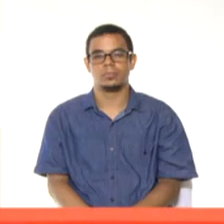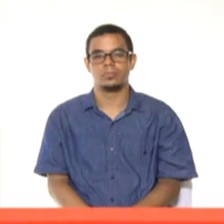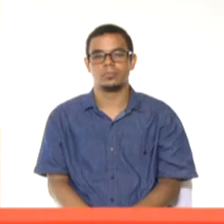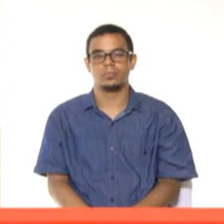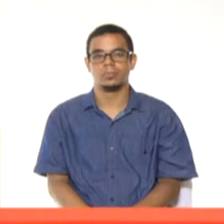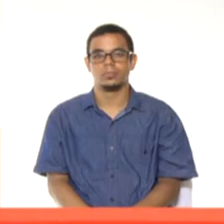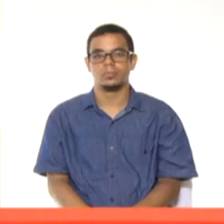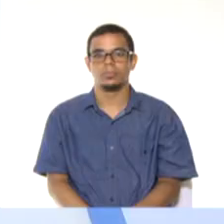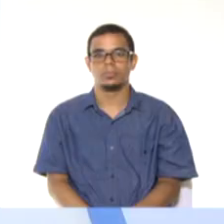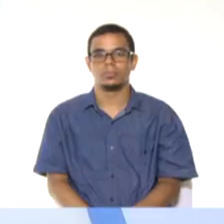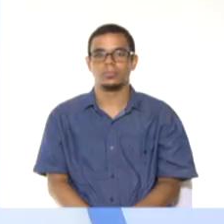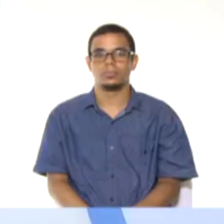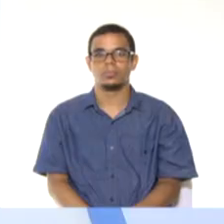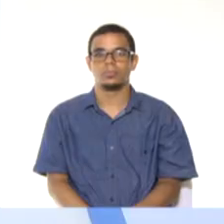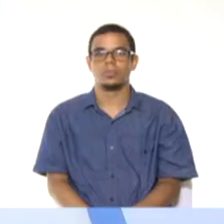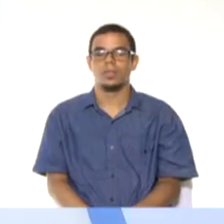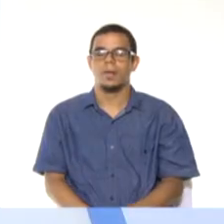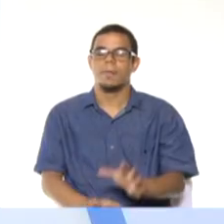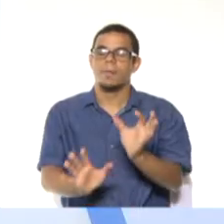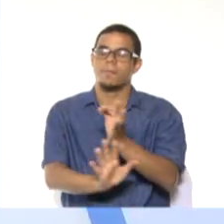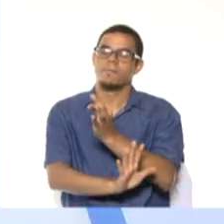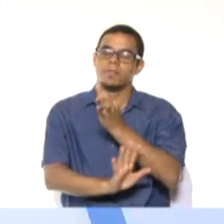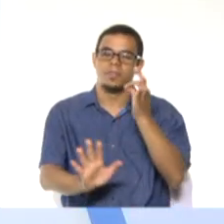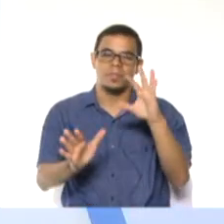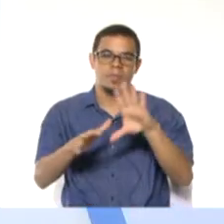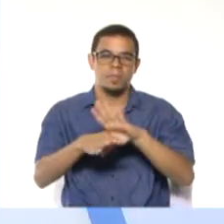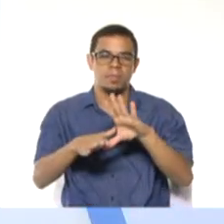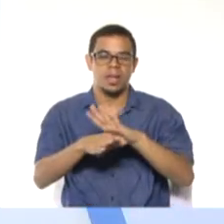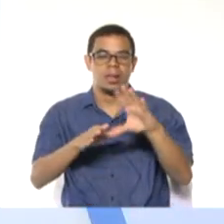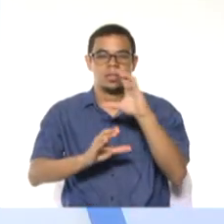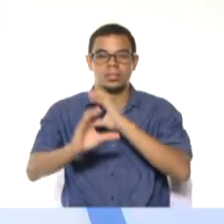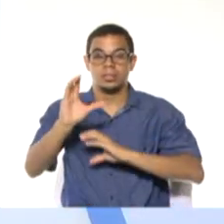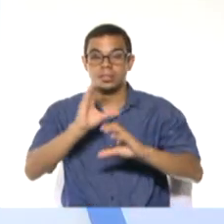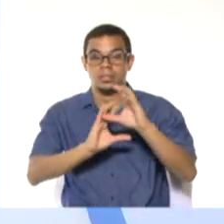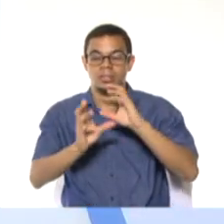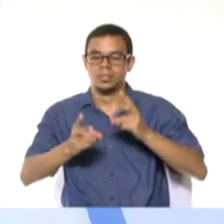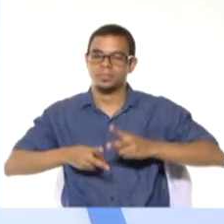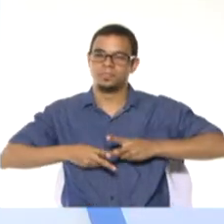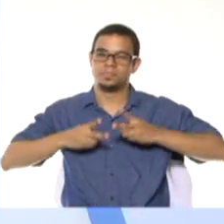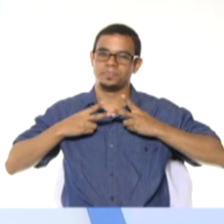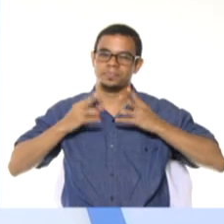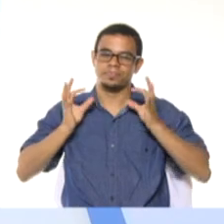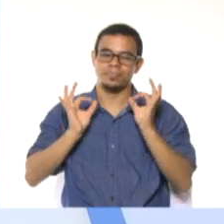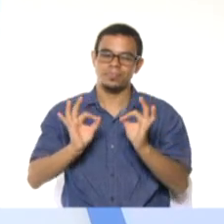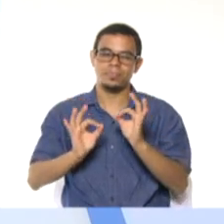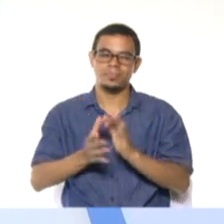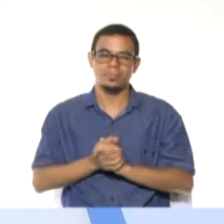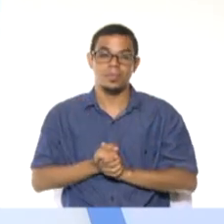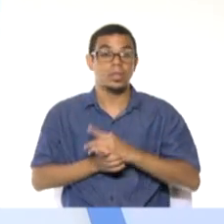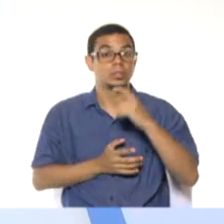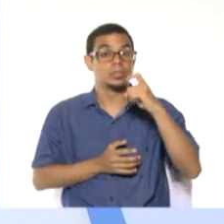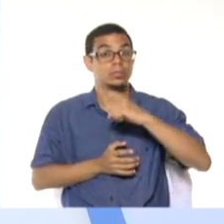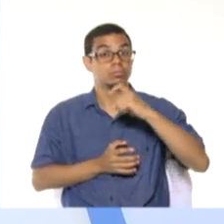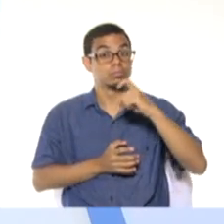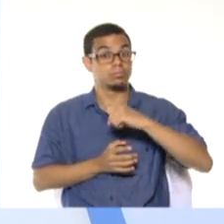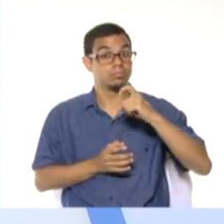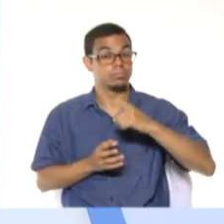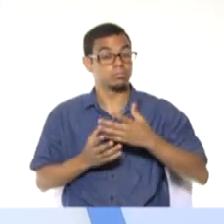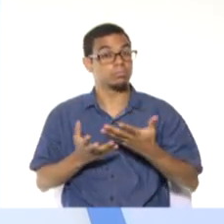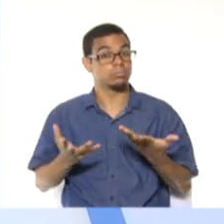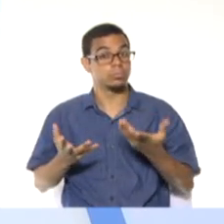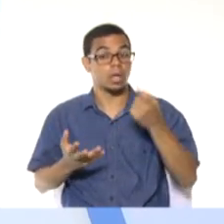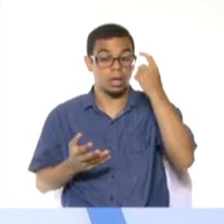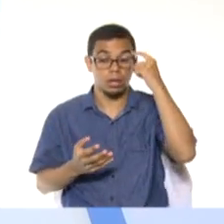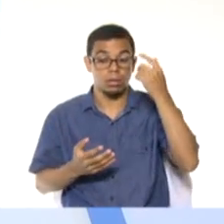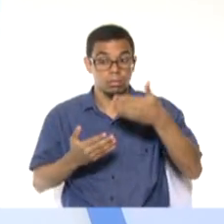¡Feliz tarde! Excelente este martes de Ciencia para la Vida. Sin duda alguna son necesarias en nuestro